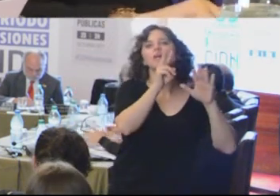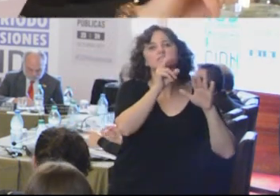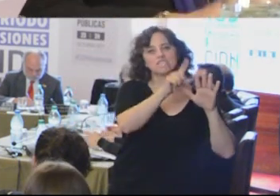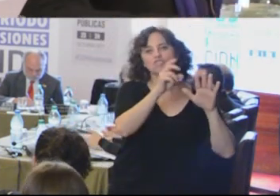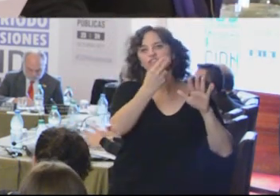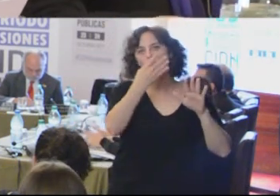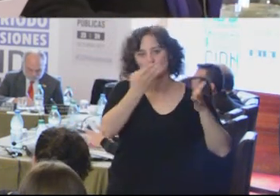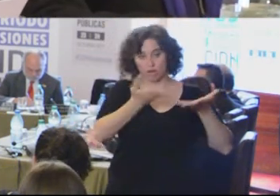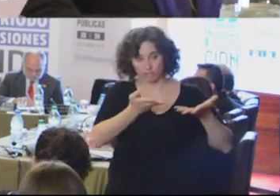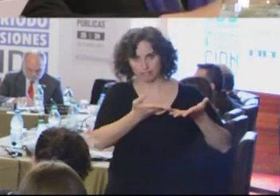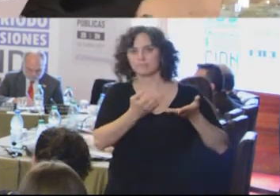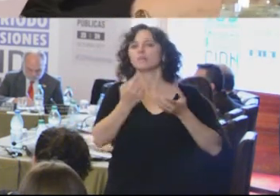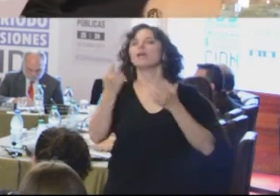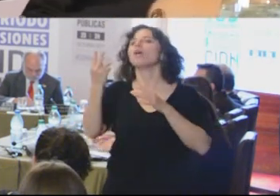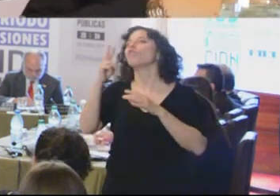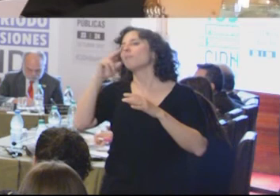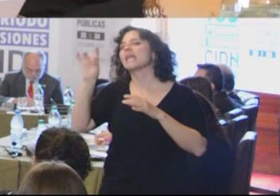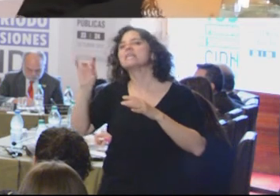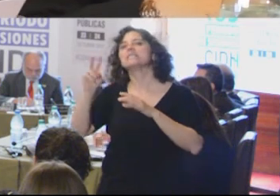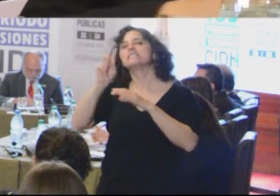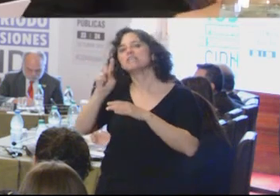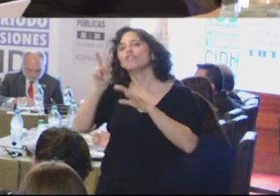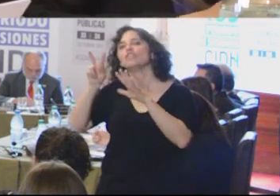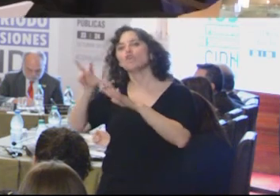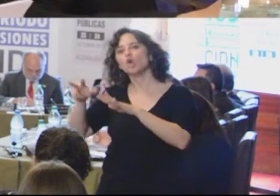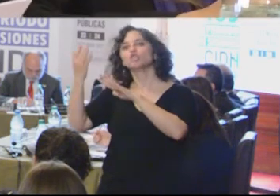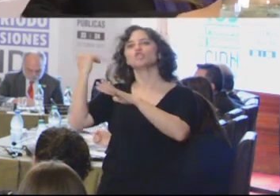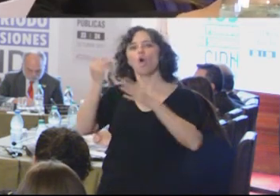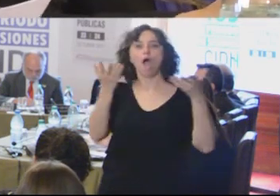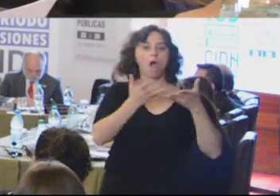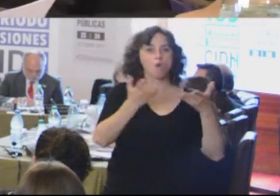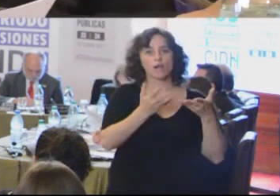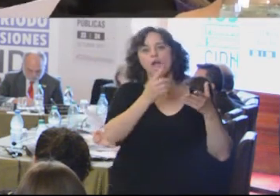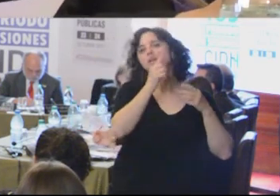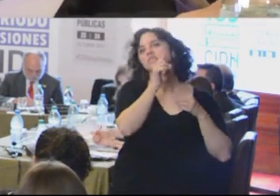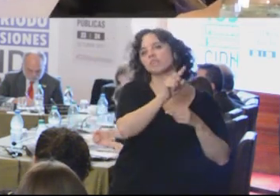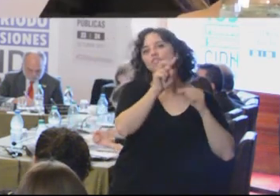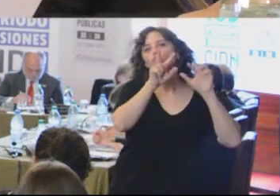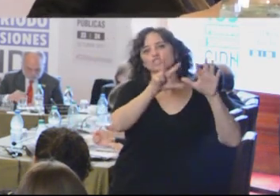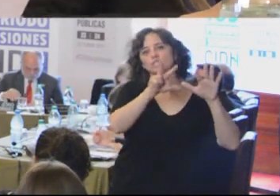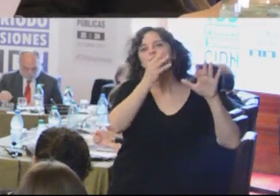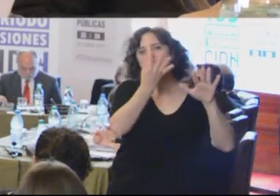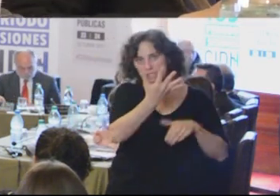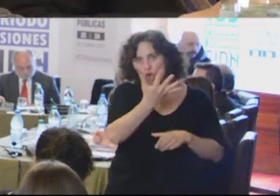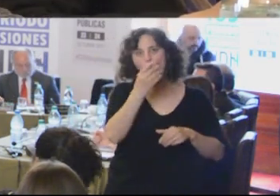en el 2015 128 suboficiales y en el 2017 185